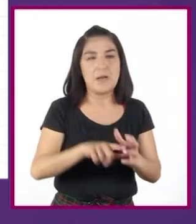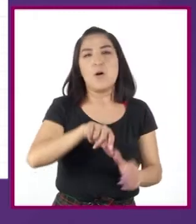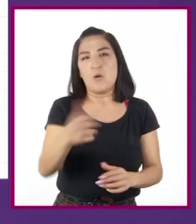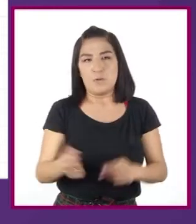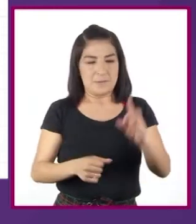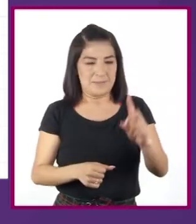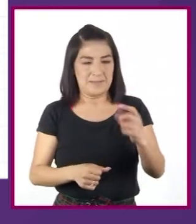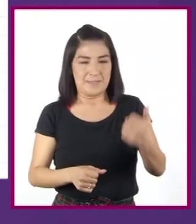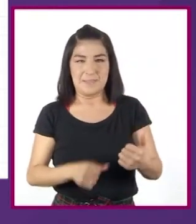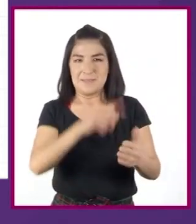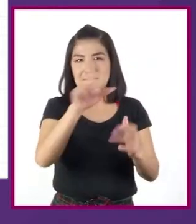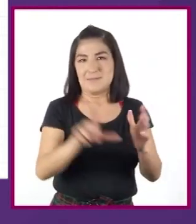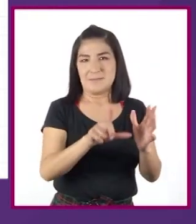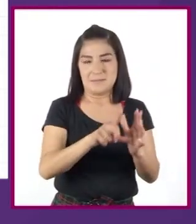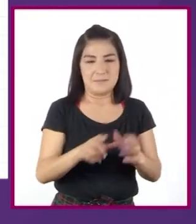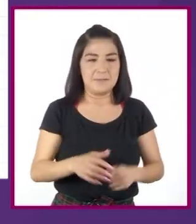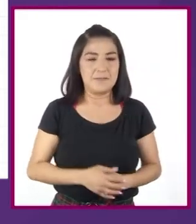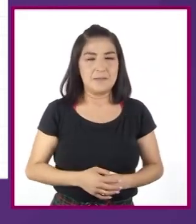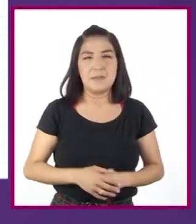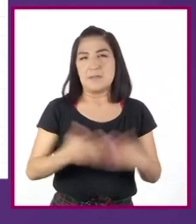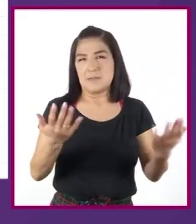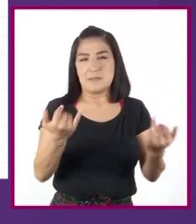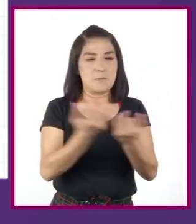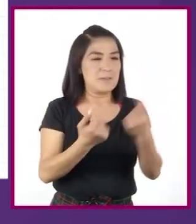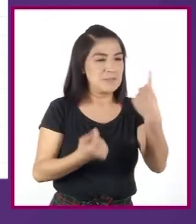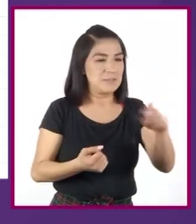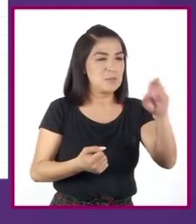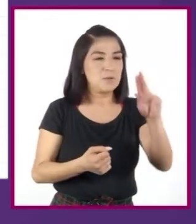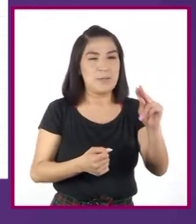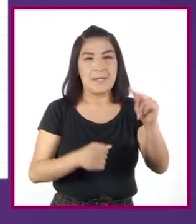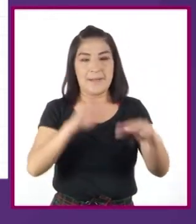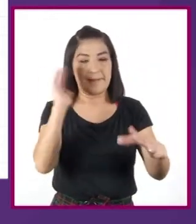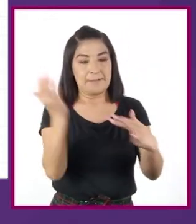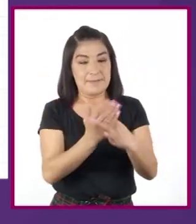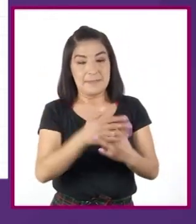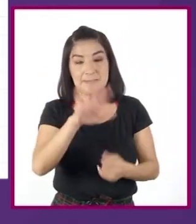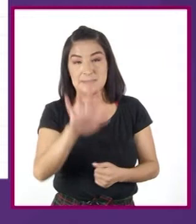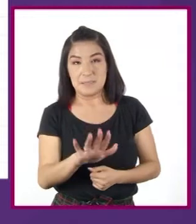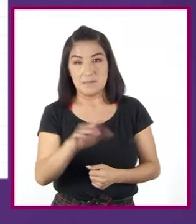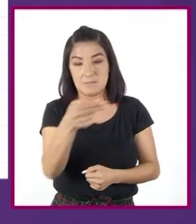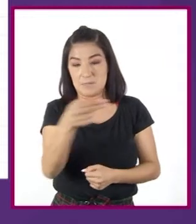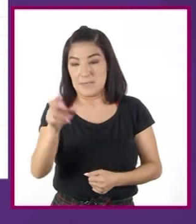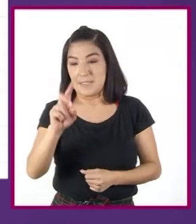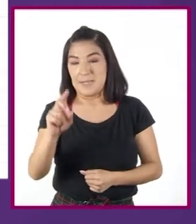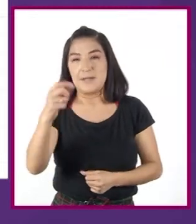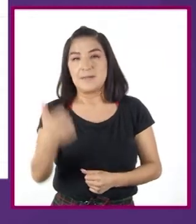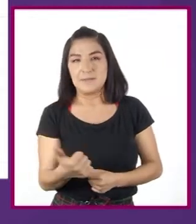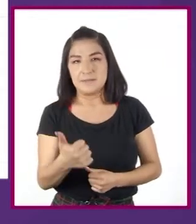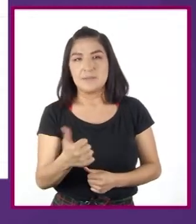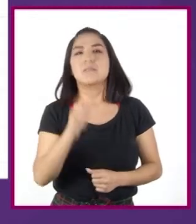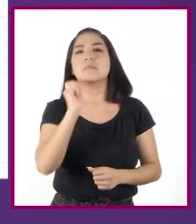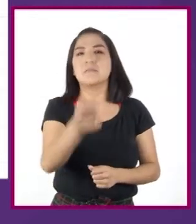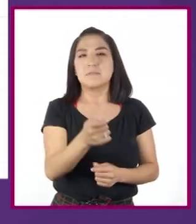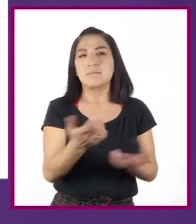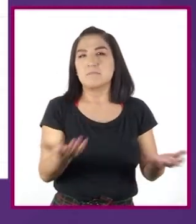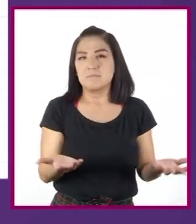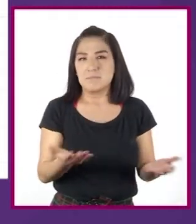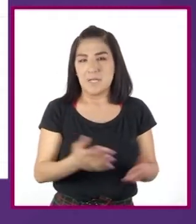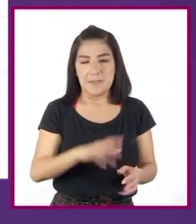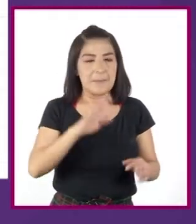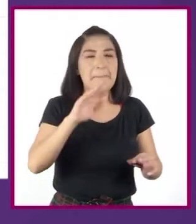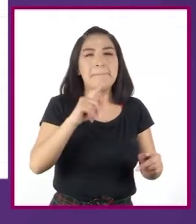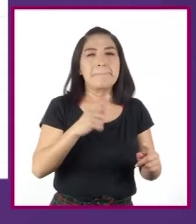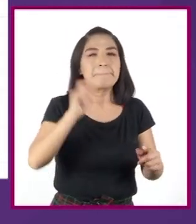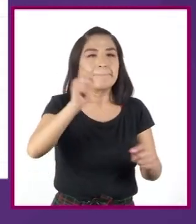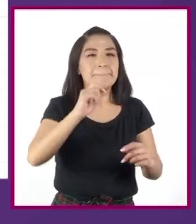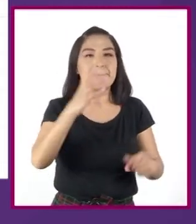36 litros. Como 180 entre 5 es 36, solo se requiere preparar la quinta